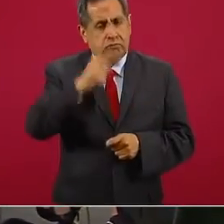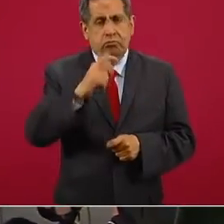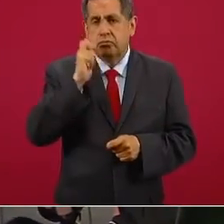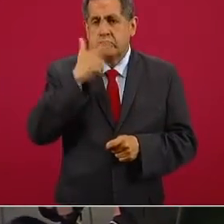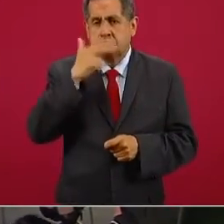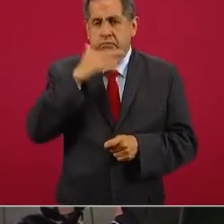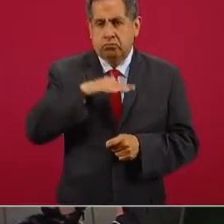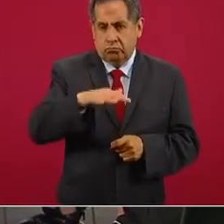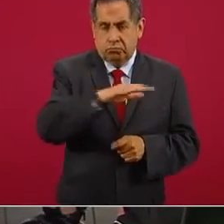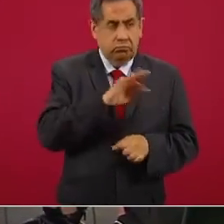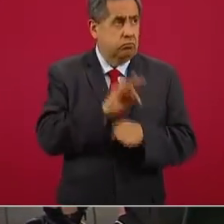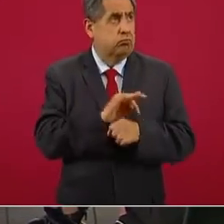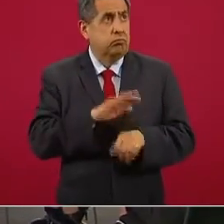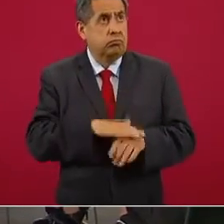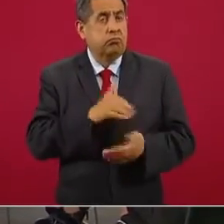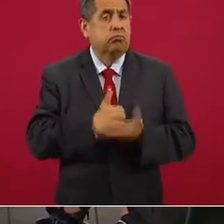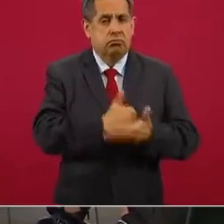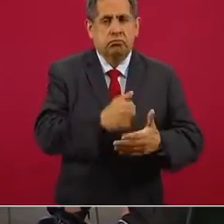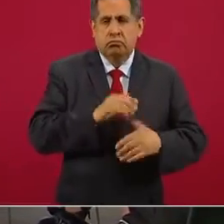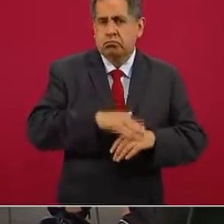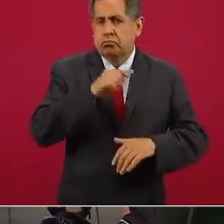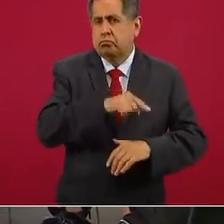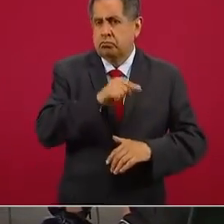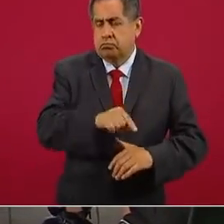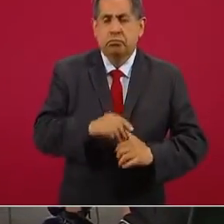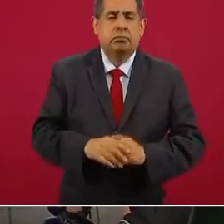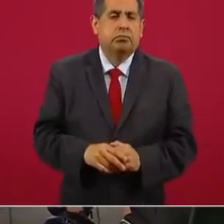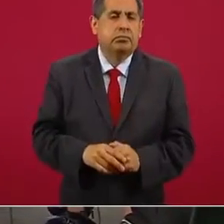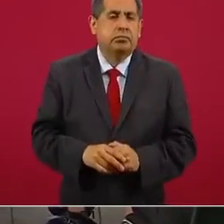en el caso de Chihuahua. También